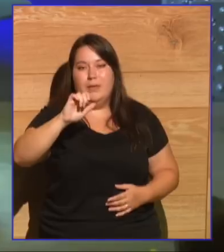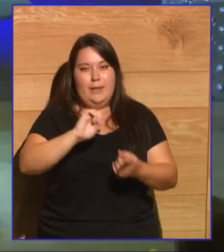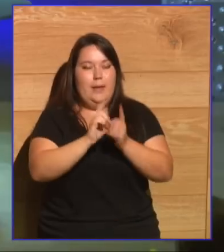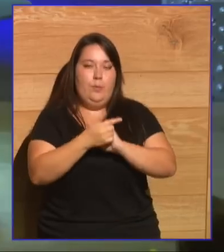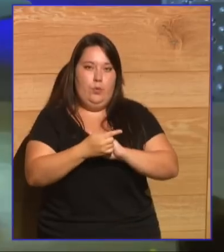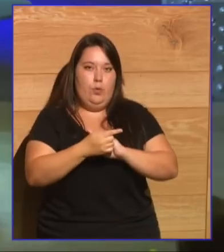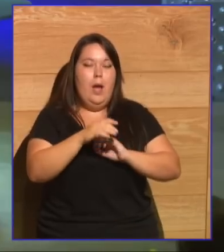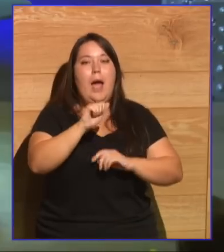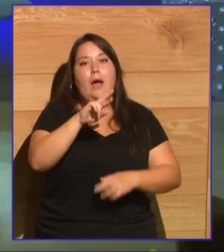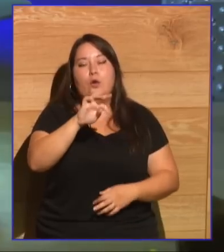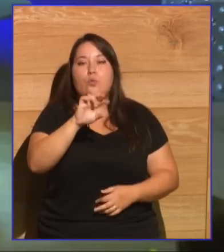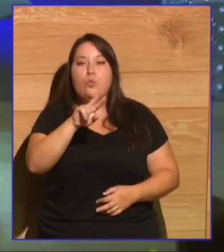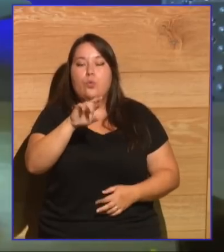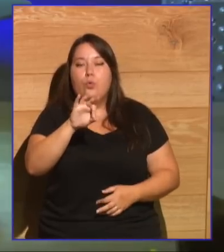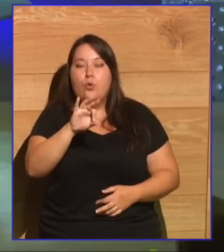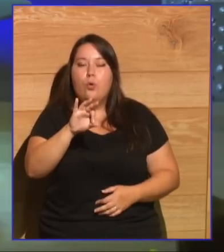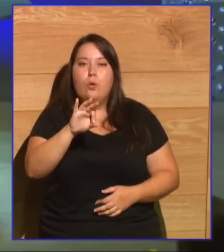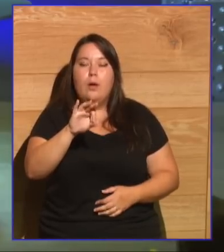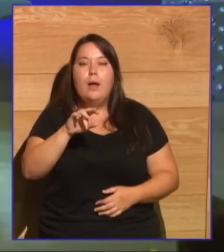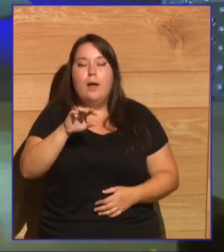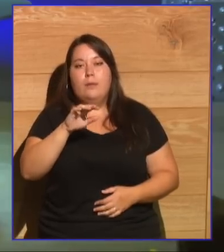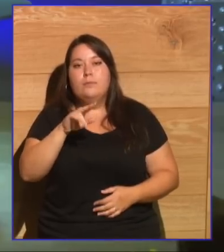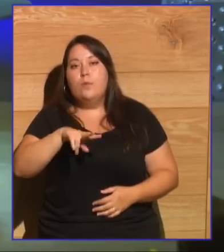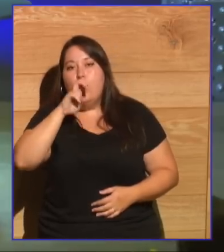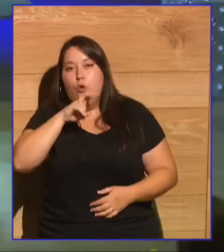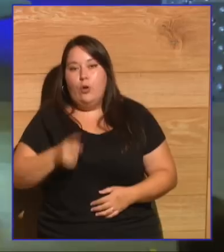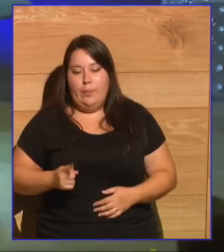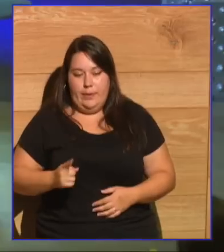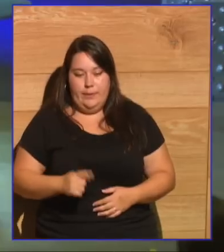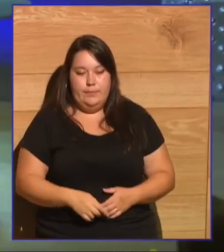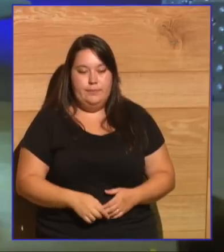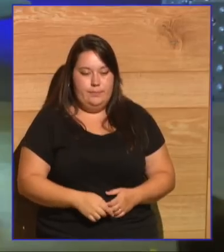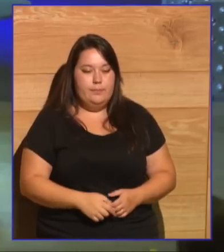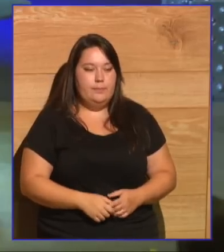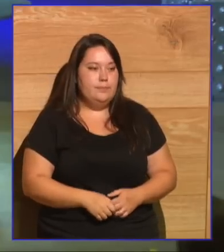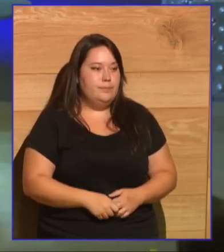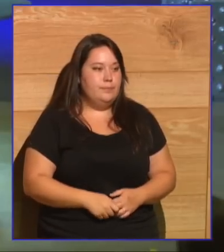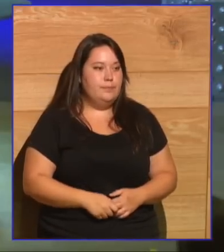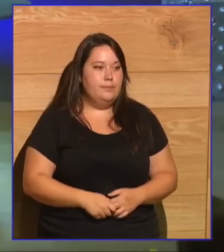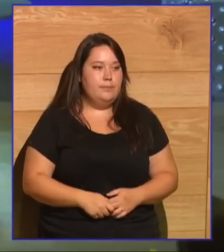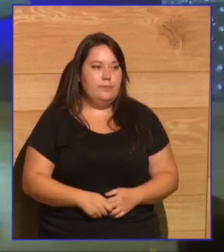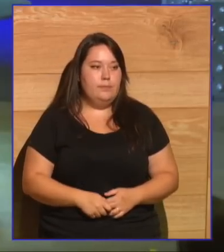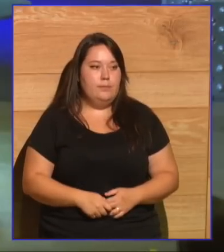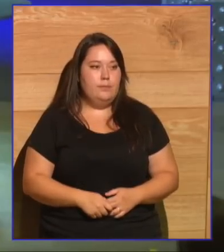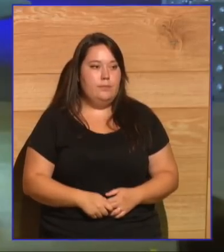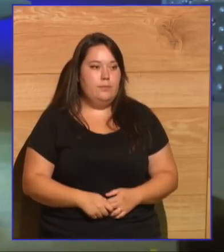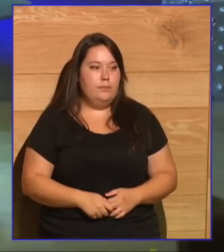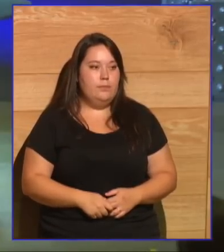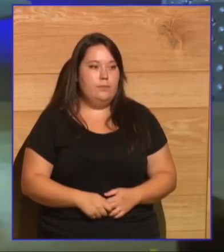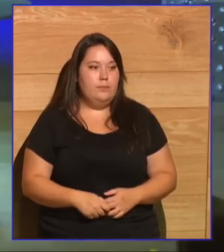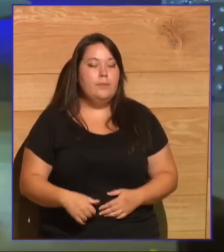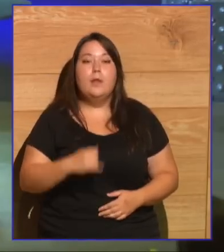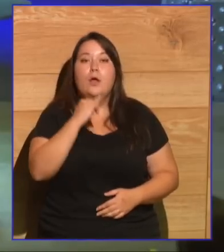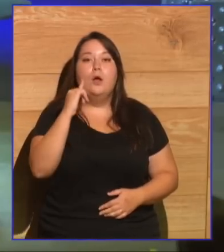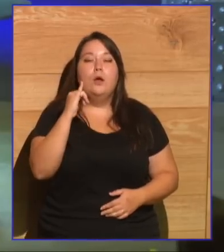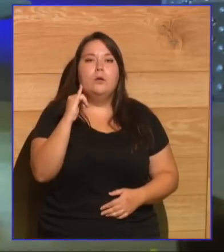ahora por favor me gustaría que para mí debemos llamar artur artur aliento de pene arturo encantaría john william sí terminado con este